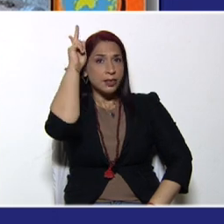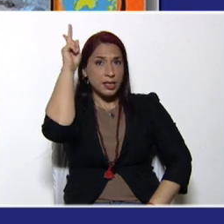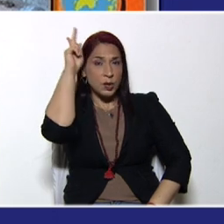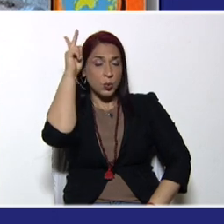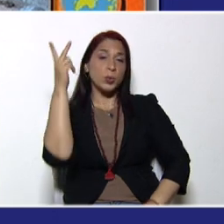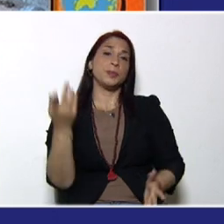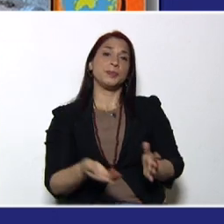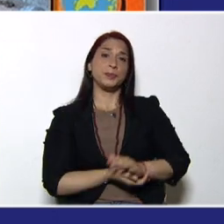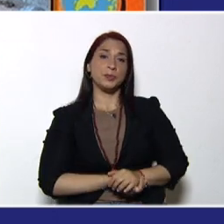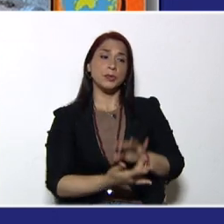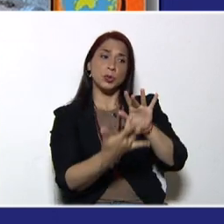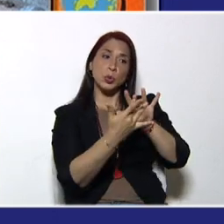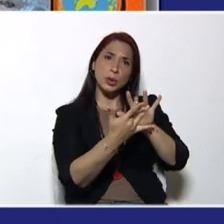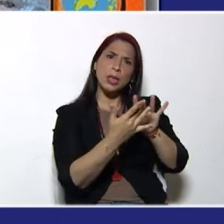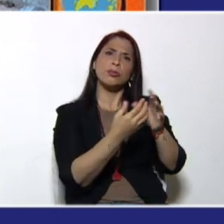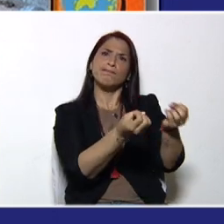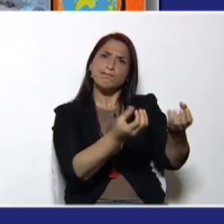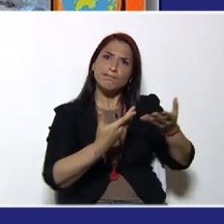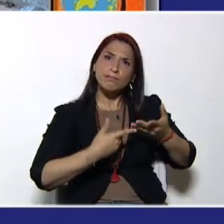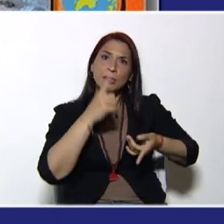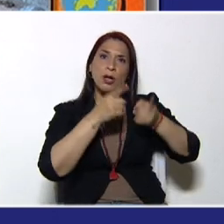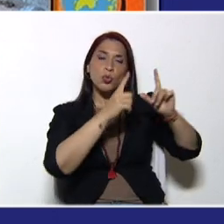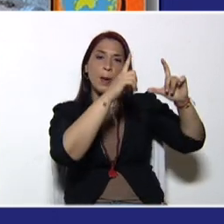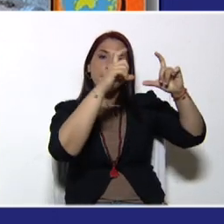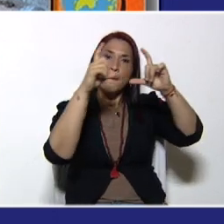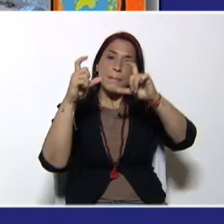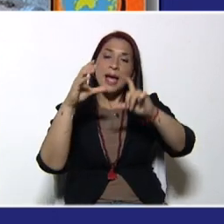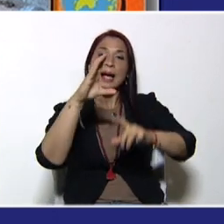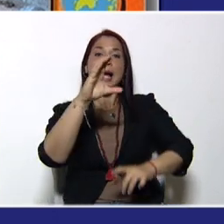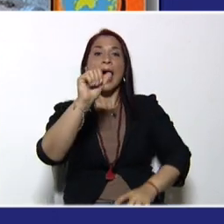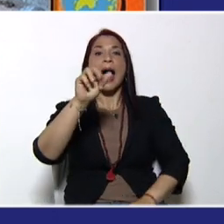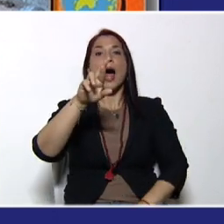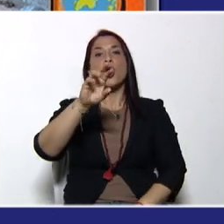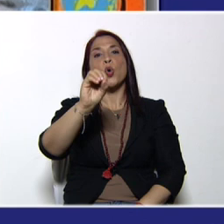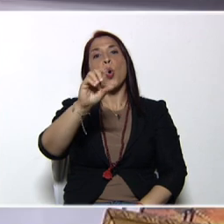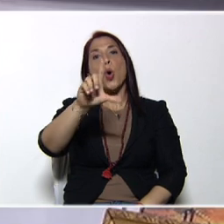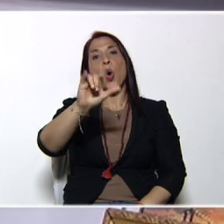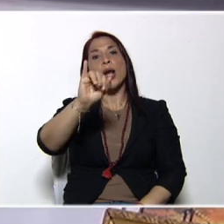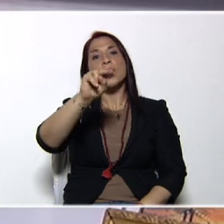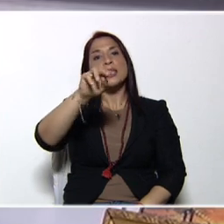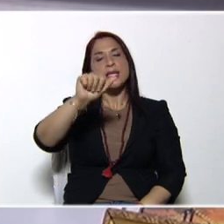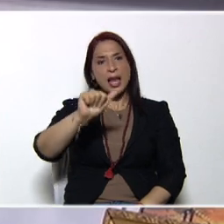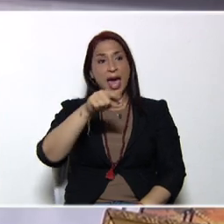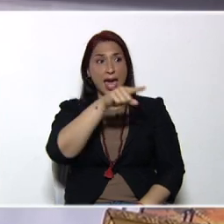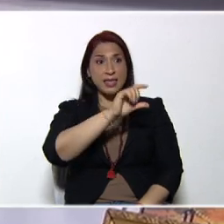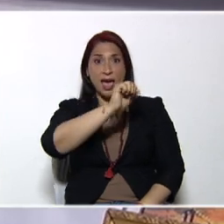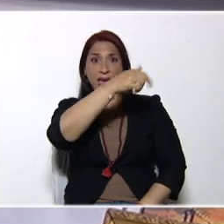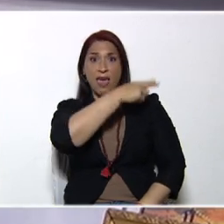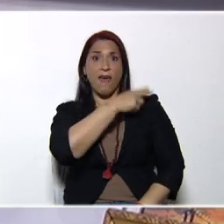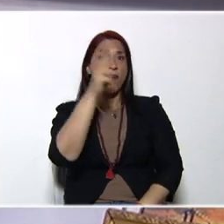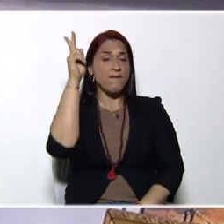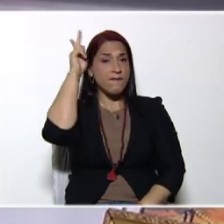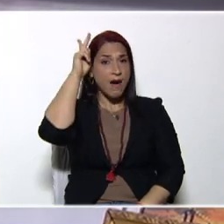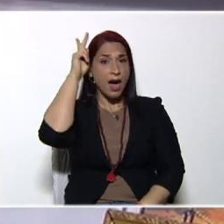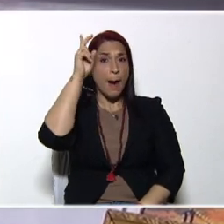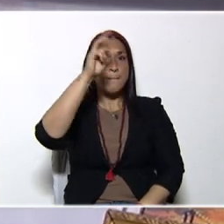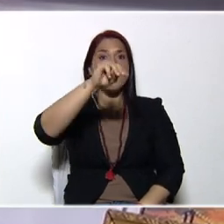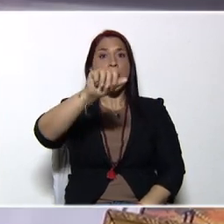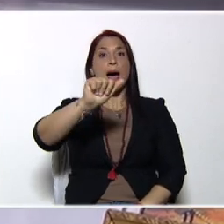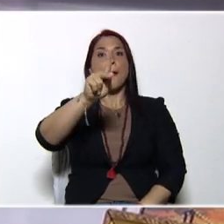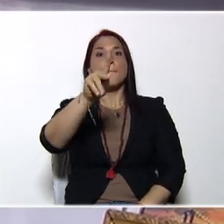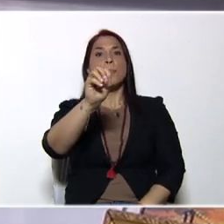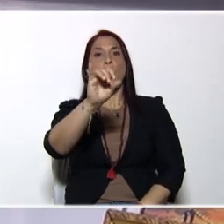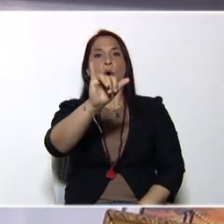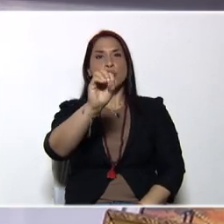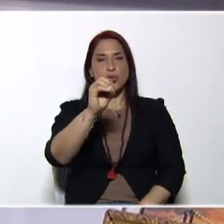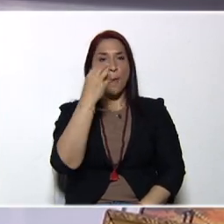con ella y bueno, nos dio ciertas de las imágenes. Carolina Bastida es la jefa de esa triburita, de ese pueblo indígena, de los mapollos, y es la que van a ver